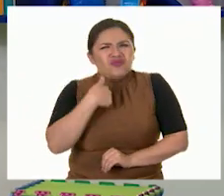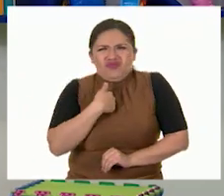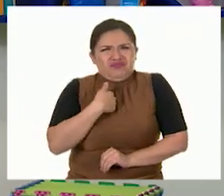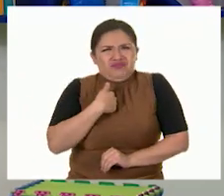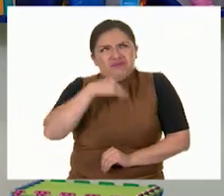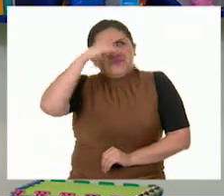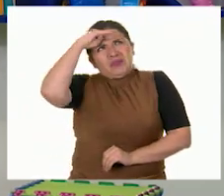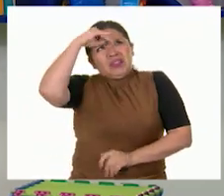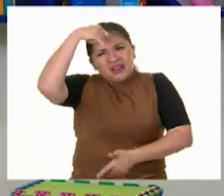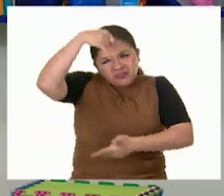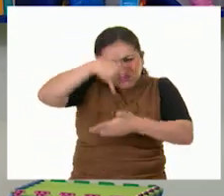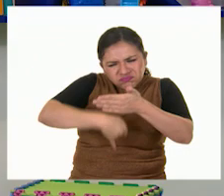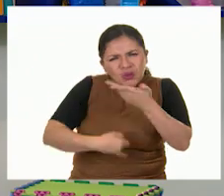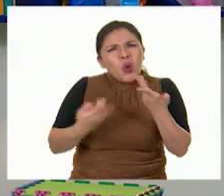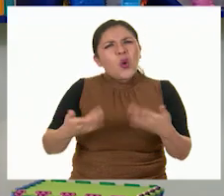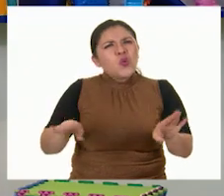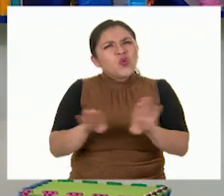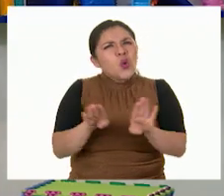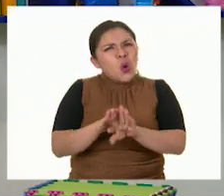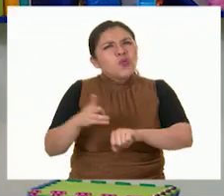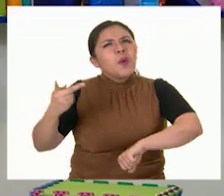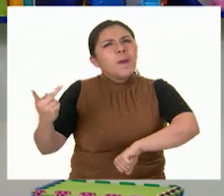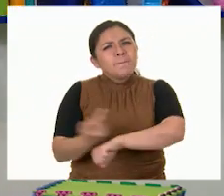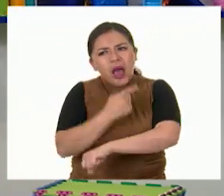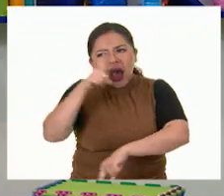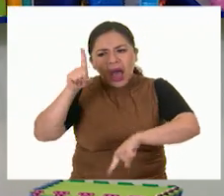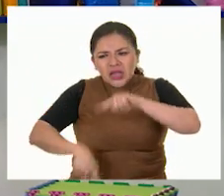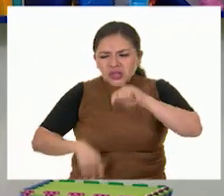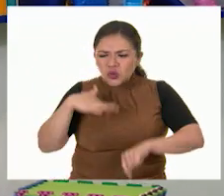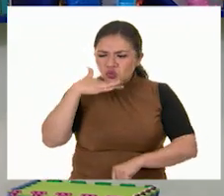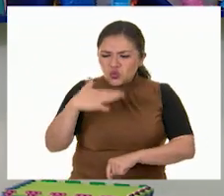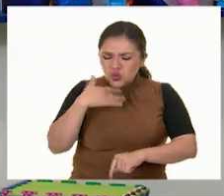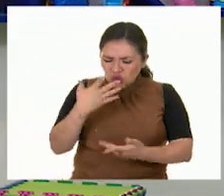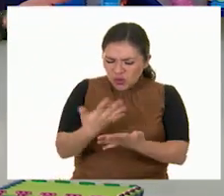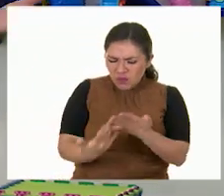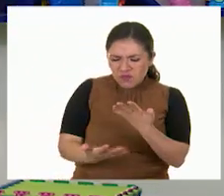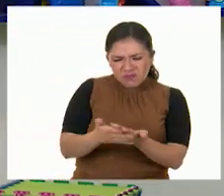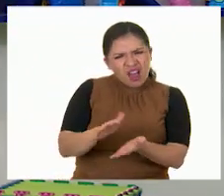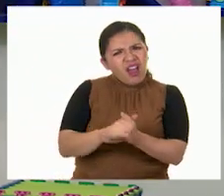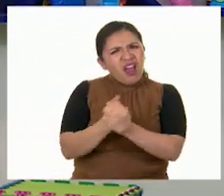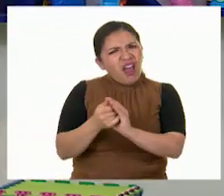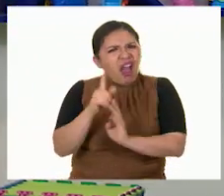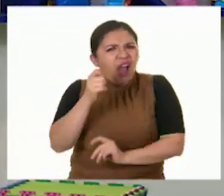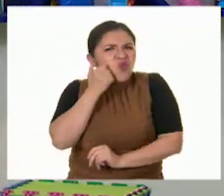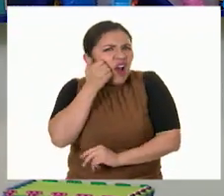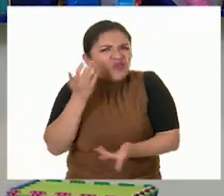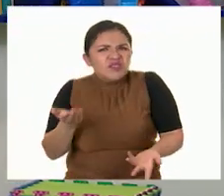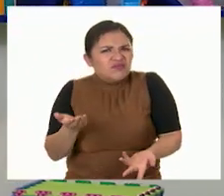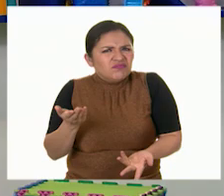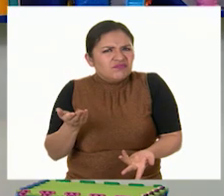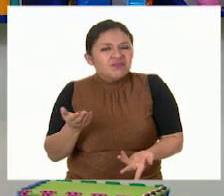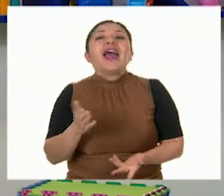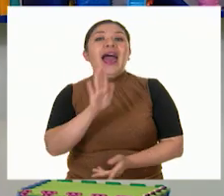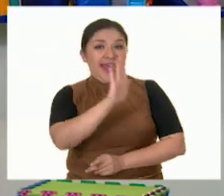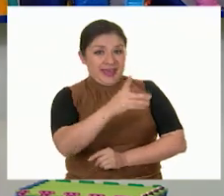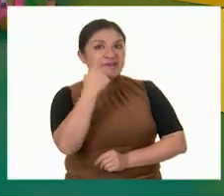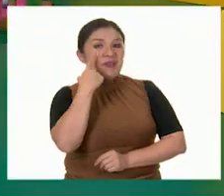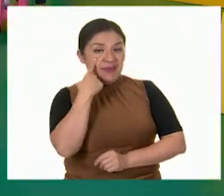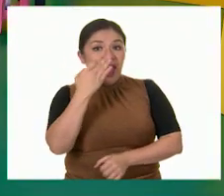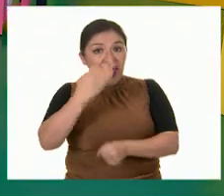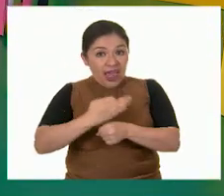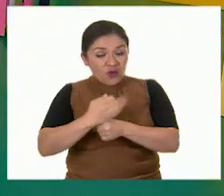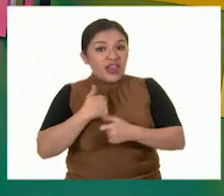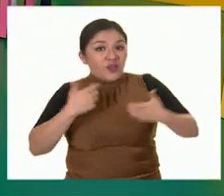puesto a reflexionar en cómo sucede la limpieza de así, con agua y con jabón. Ok, pues mira, para